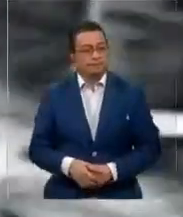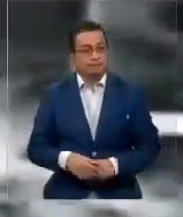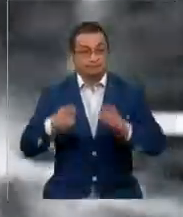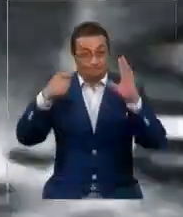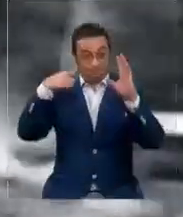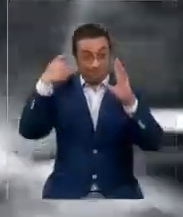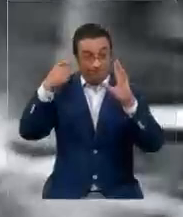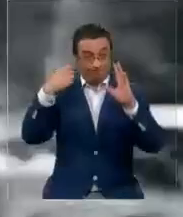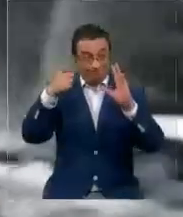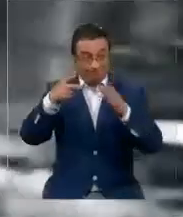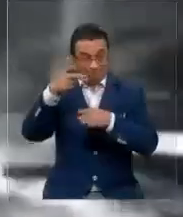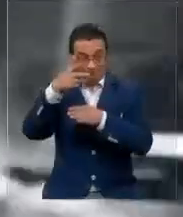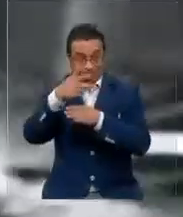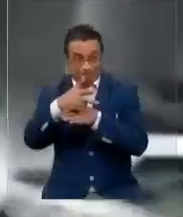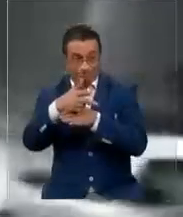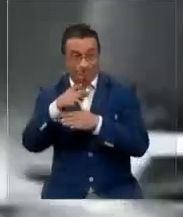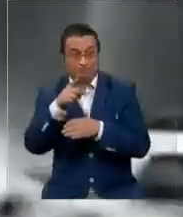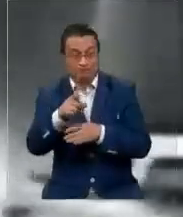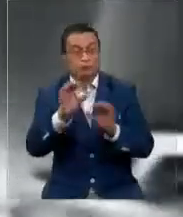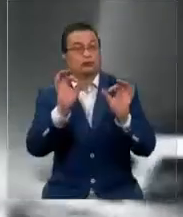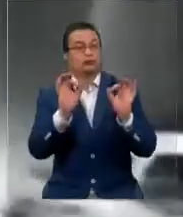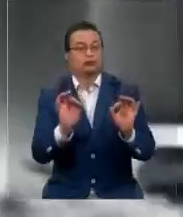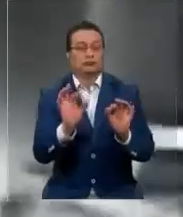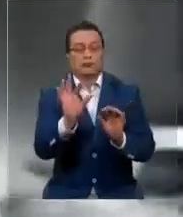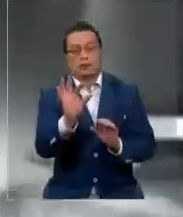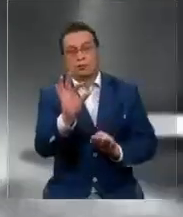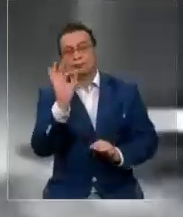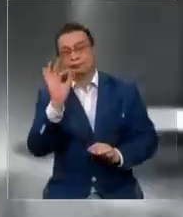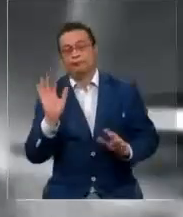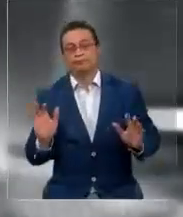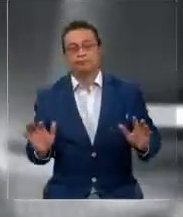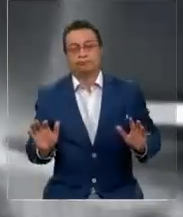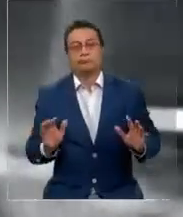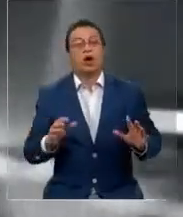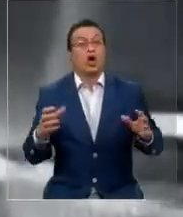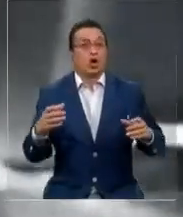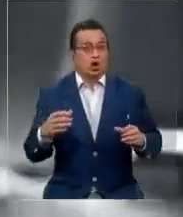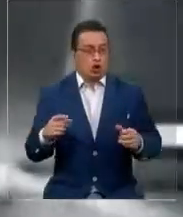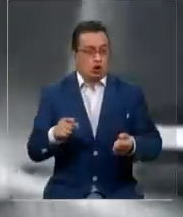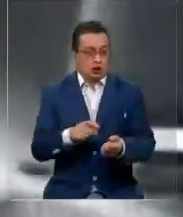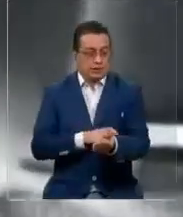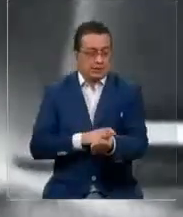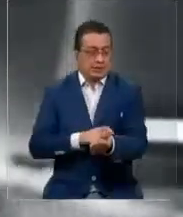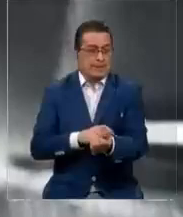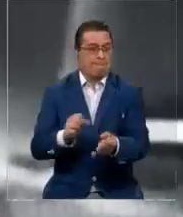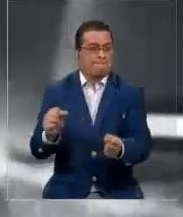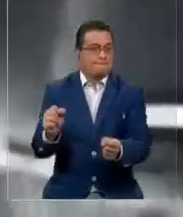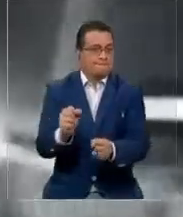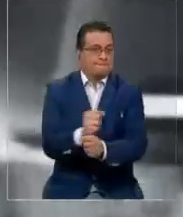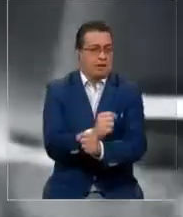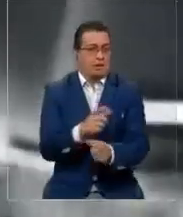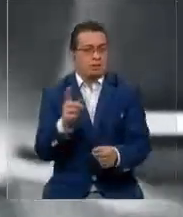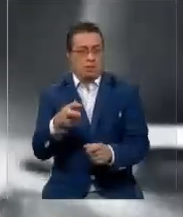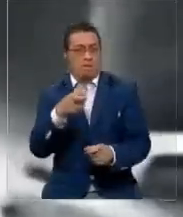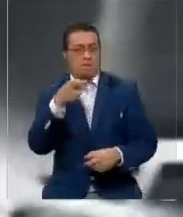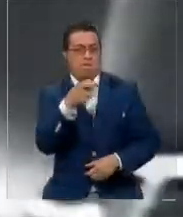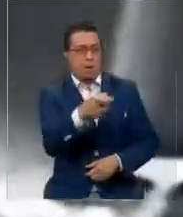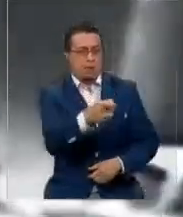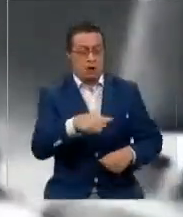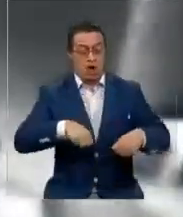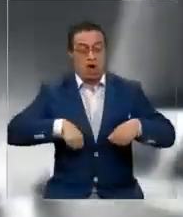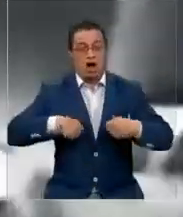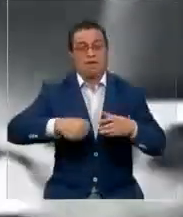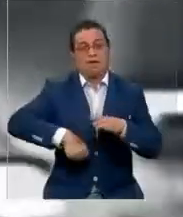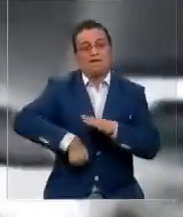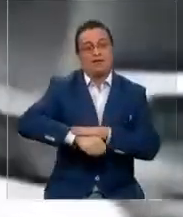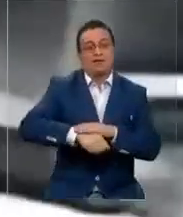Las imágenes de una cámara de seguridad son elocuentes y dan cuenta de la frialdad con que un grupo atacó a balazos a un joven